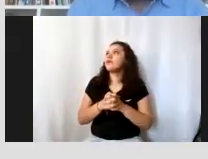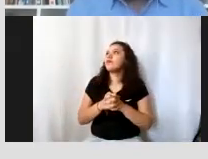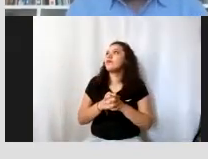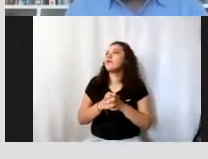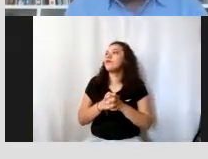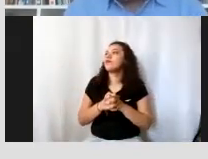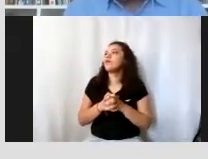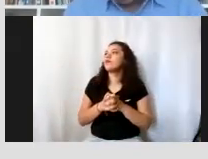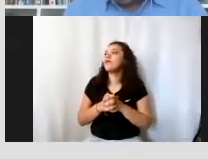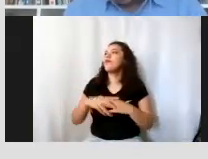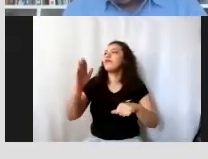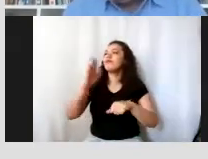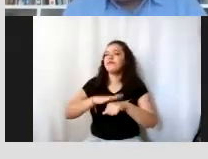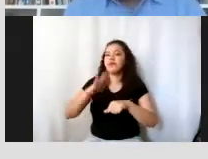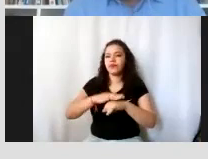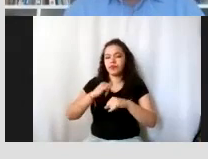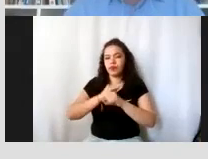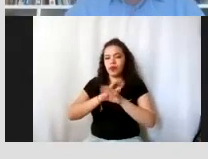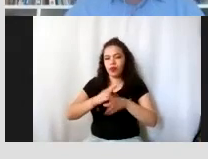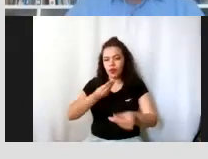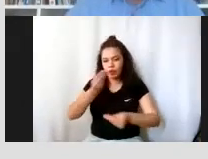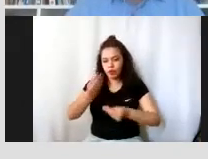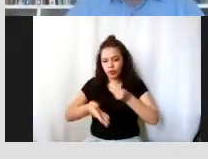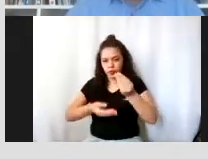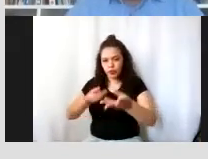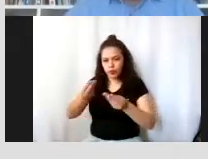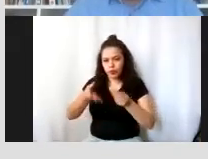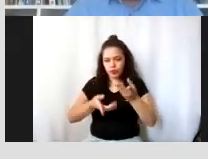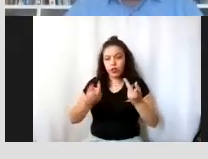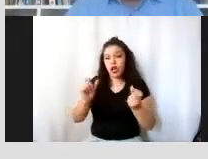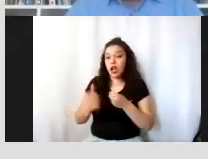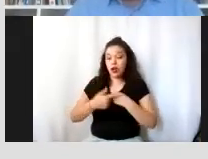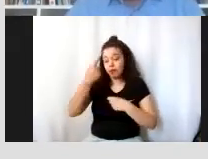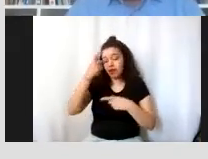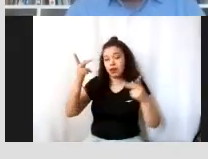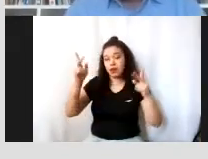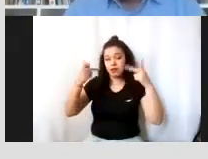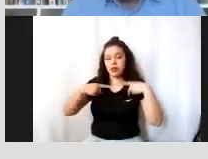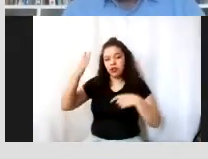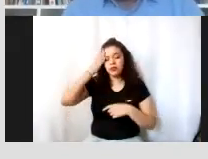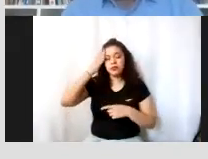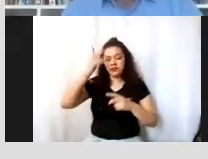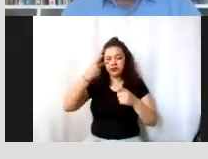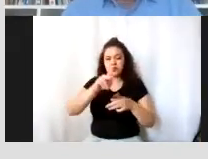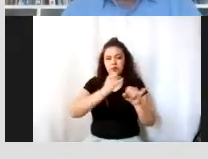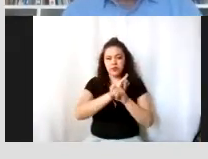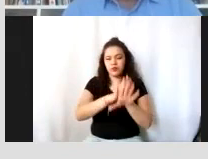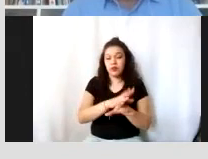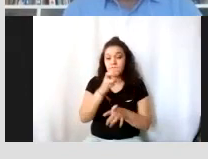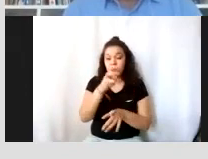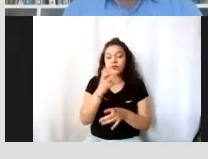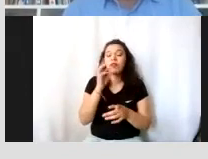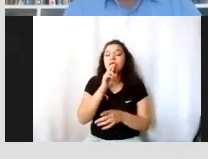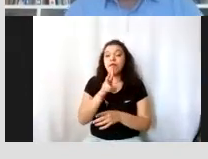titular, es mejor. Cualquier cosa que hagamos en beneficio del titular de los datos, es mejor. Recuerden que el aviso de